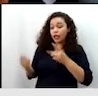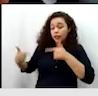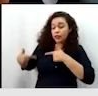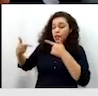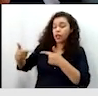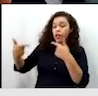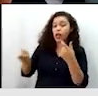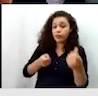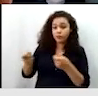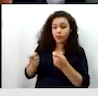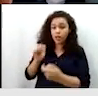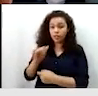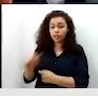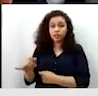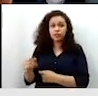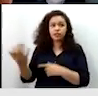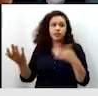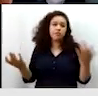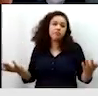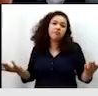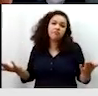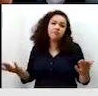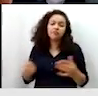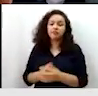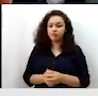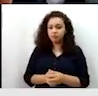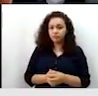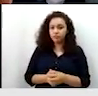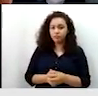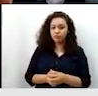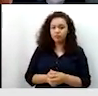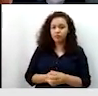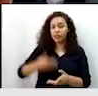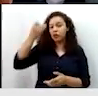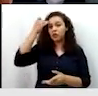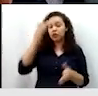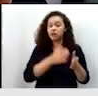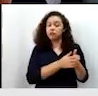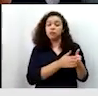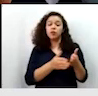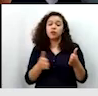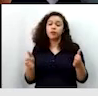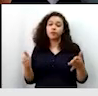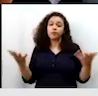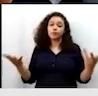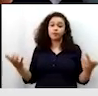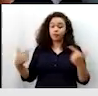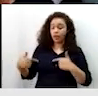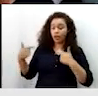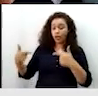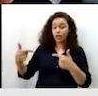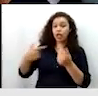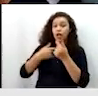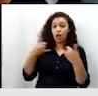manejos, pues prácticamente estamos viviendo una etapa donde las nuevas